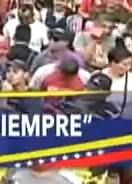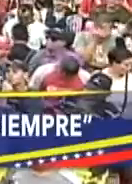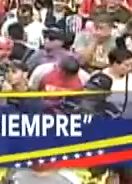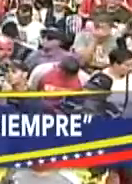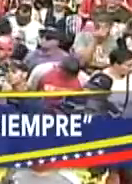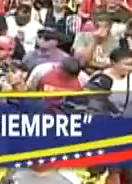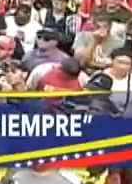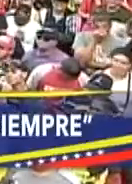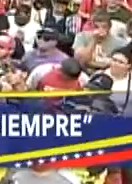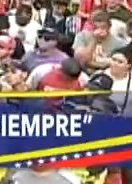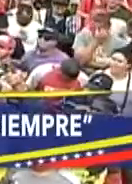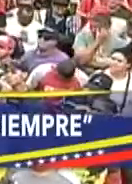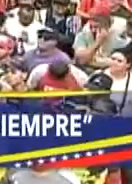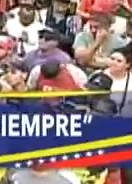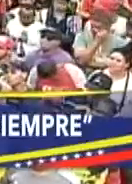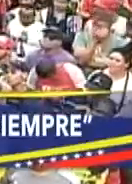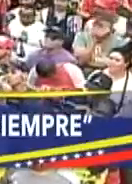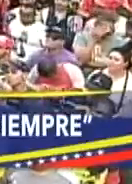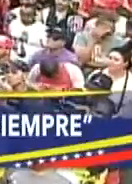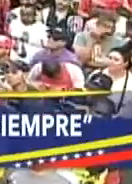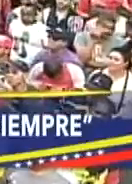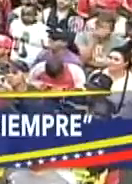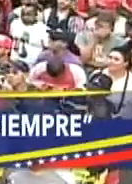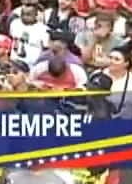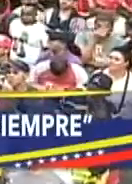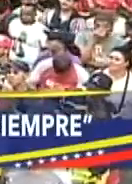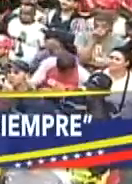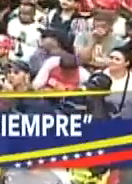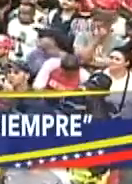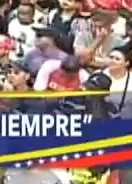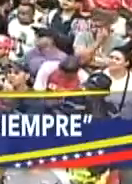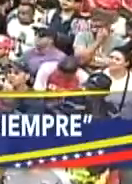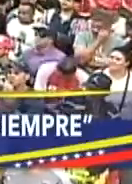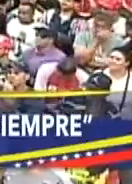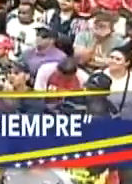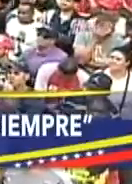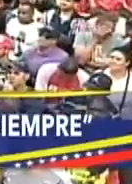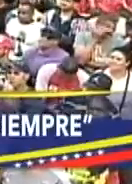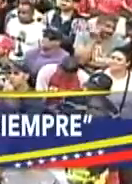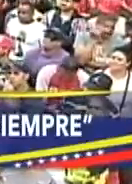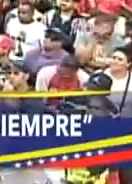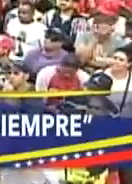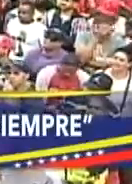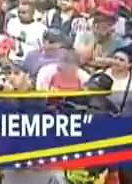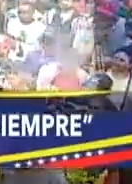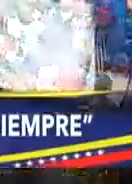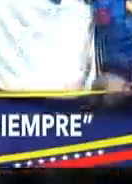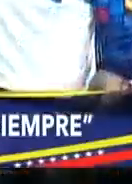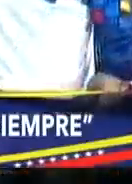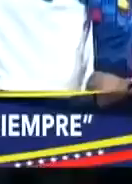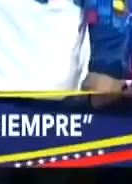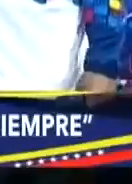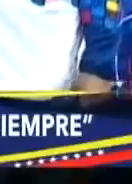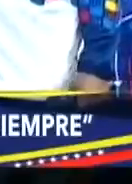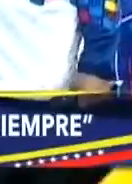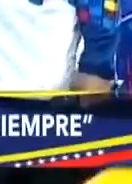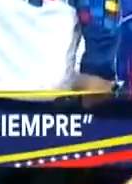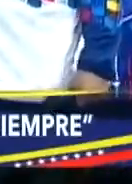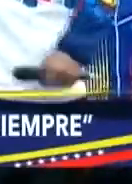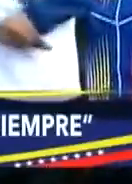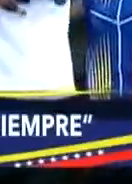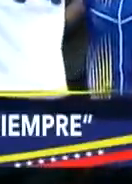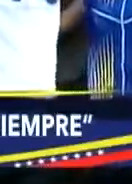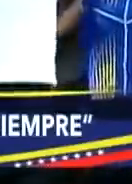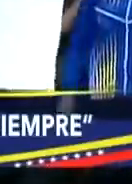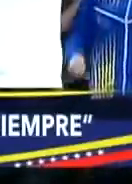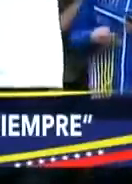manera fenomenal. Nos dijo a todos: tú, mujer, eres Chávez. Tú, hombre